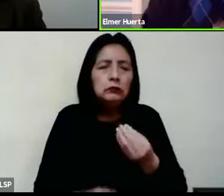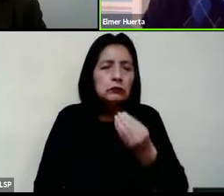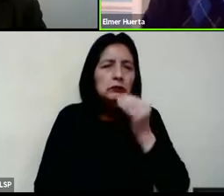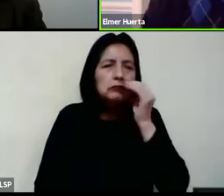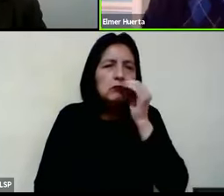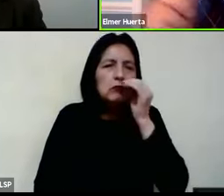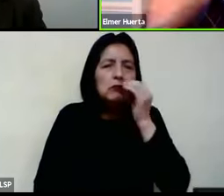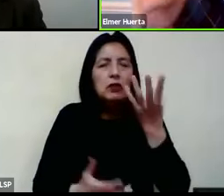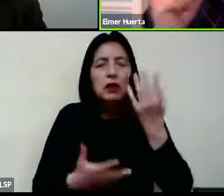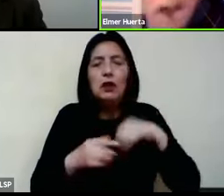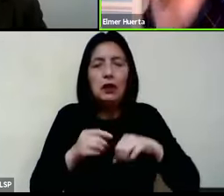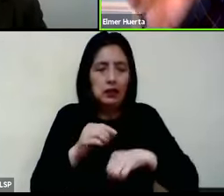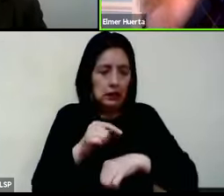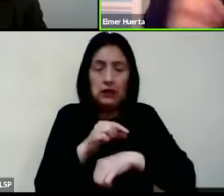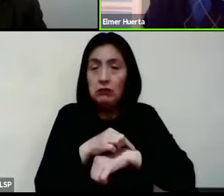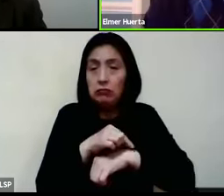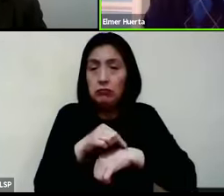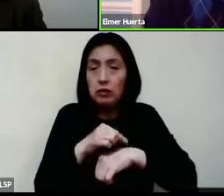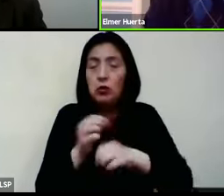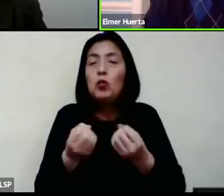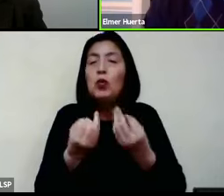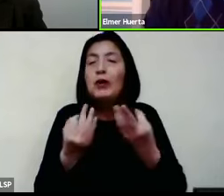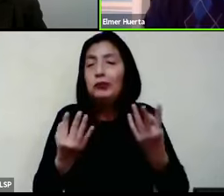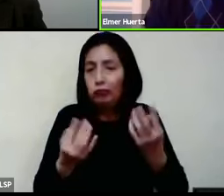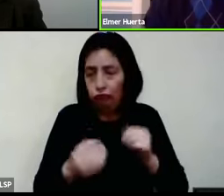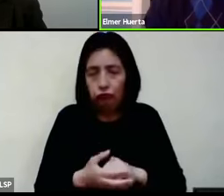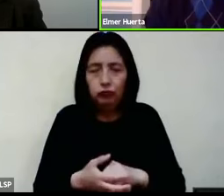los glóbulos rojos, en la hemoglobina, allí.